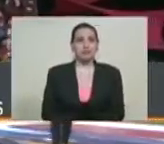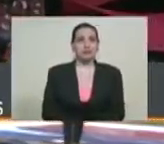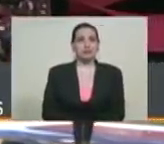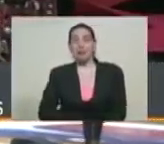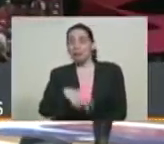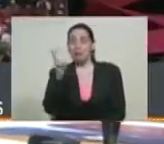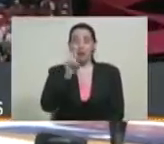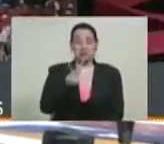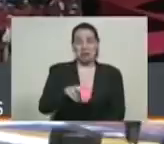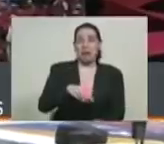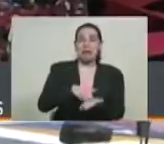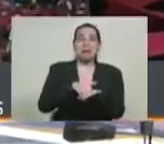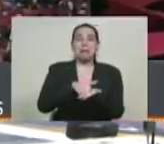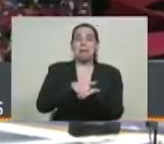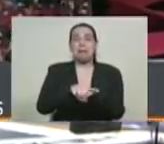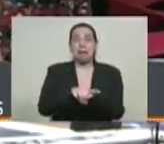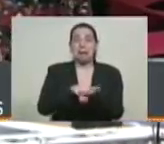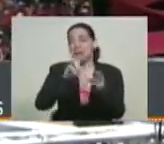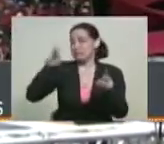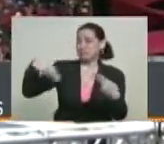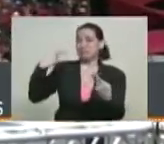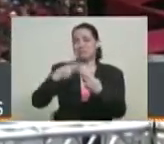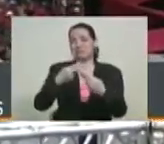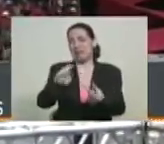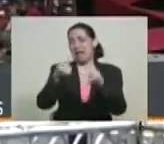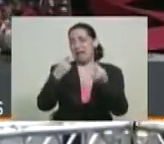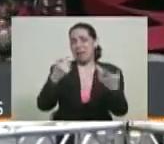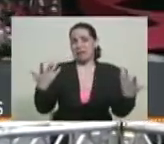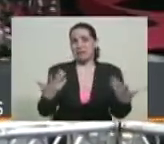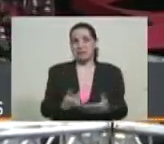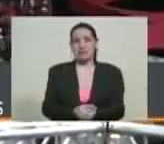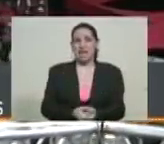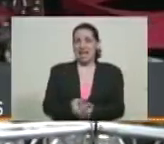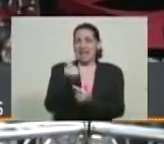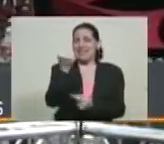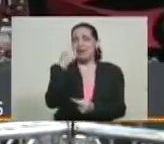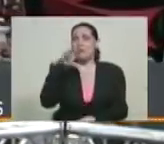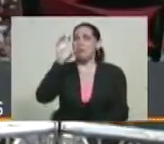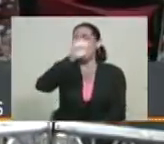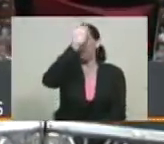Venezuela no se arrodilla ni se arrodillará jamás a ningún imperio.